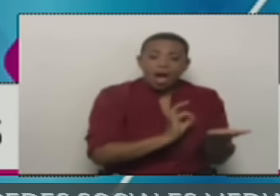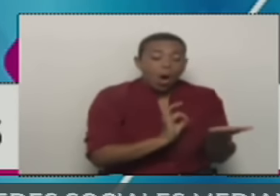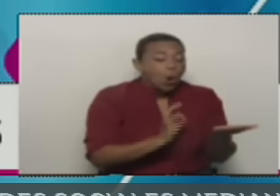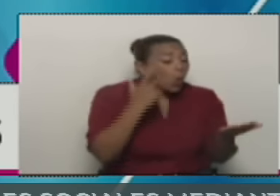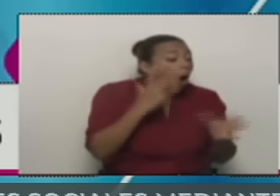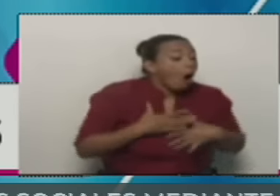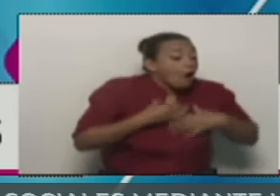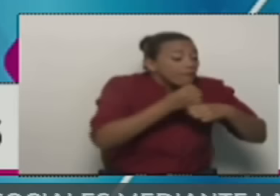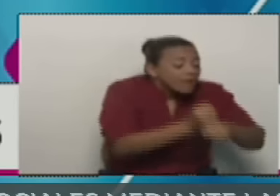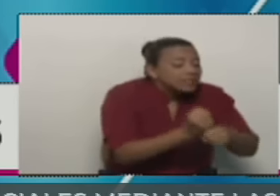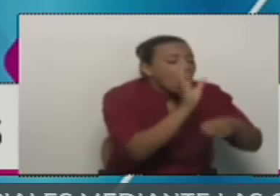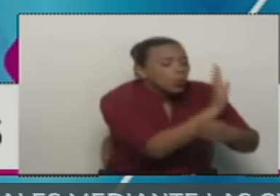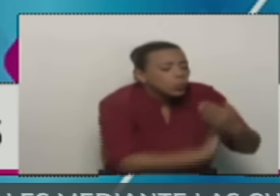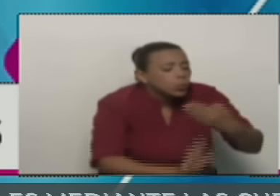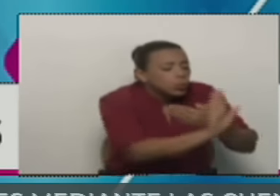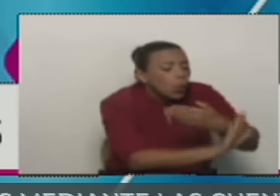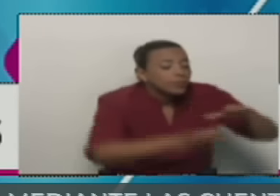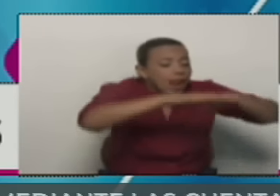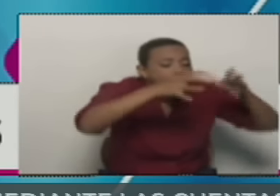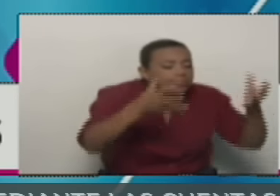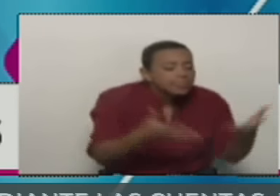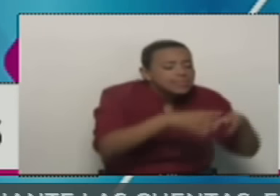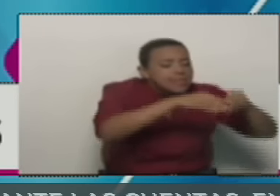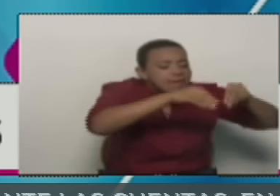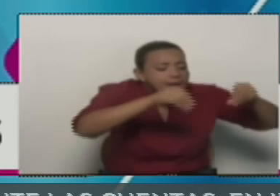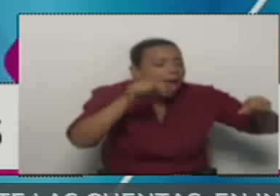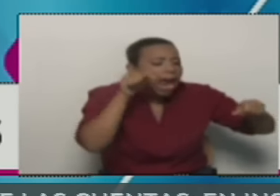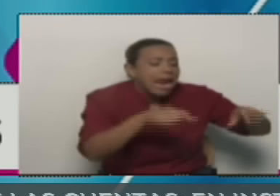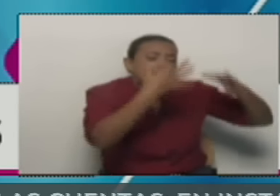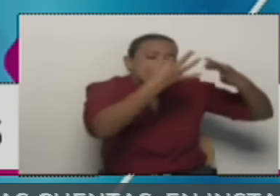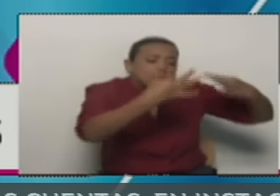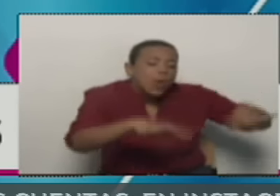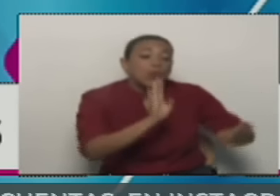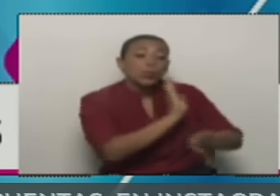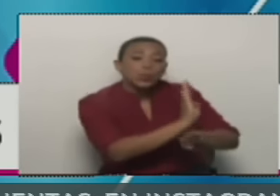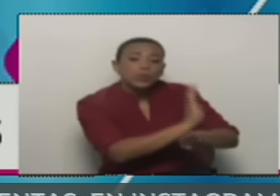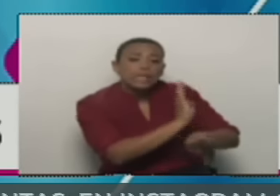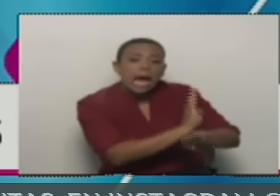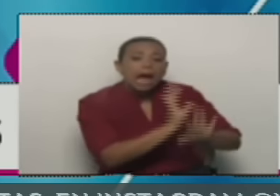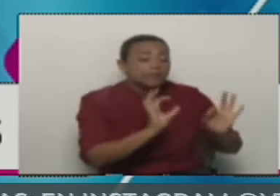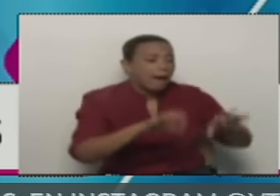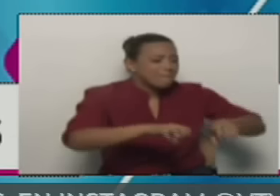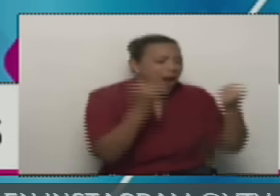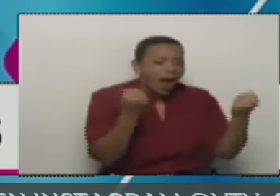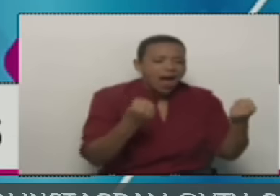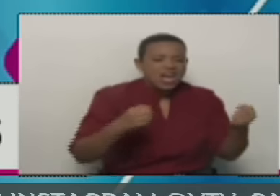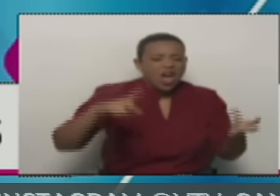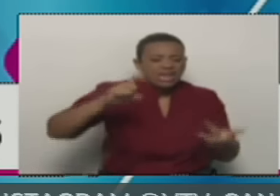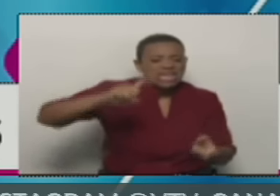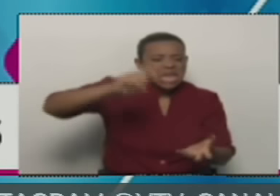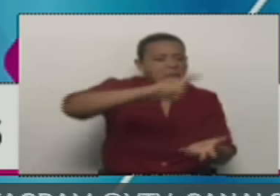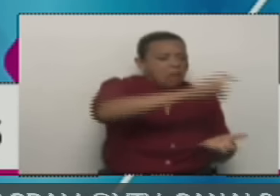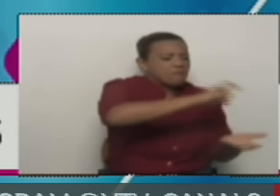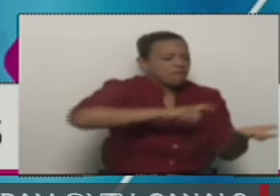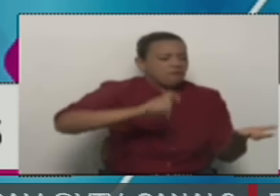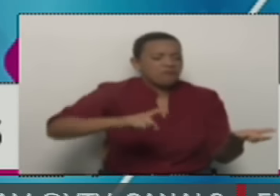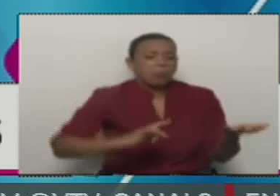consociando y sobre todo preservando la naturaleza, sin dañar el medio ambiente,